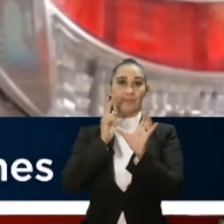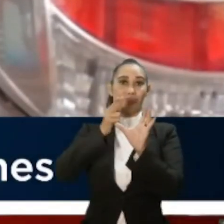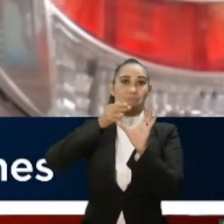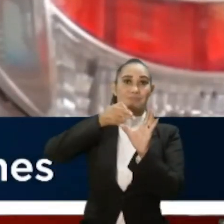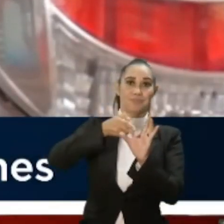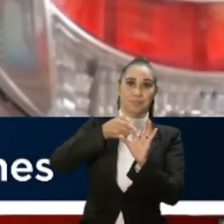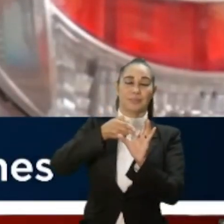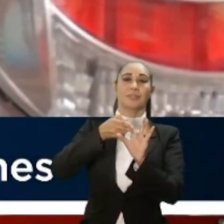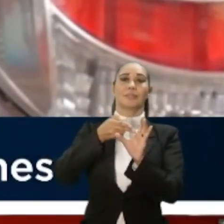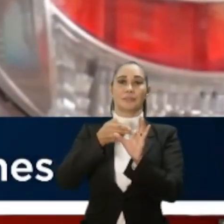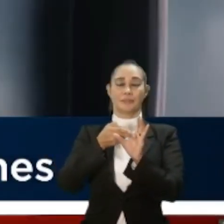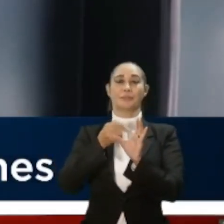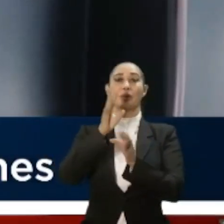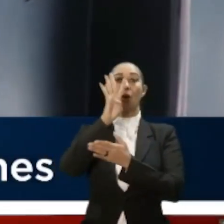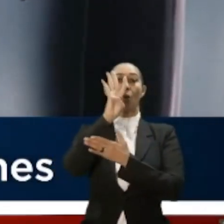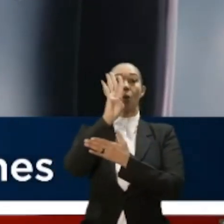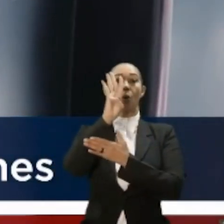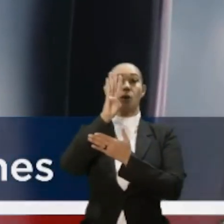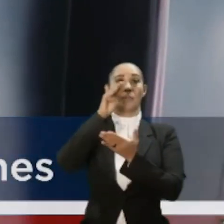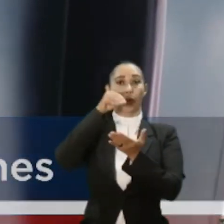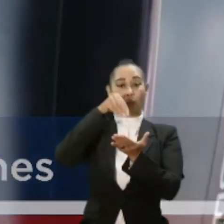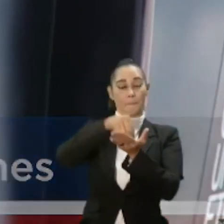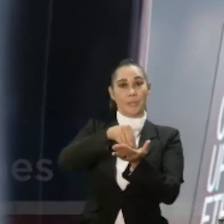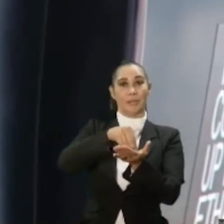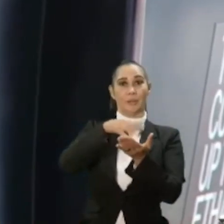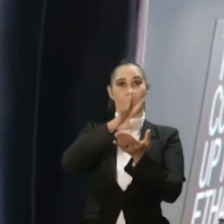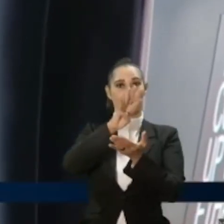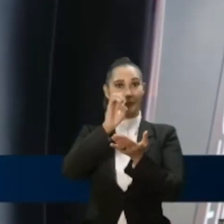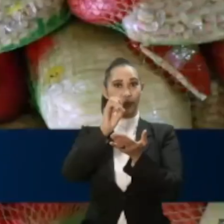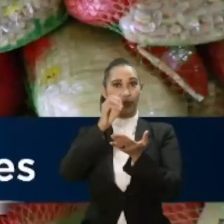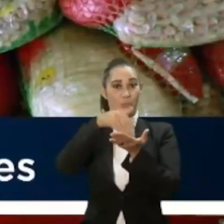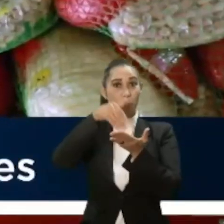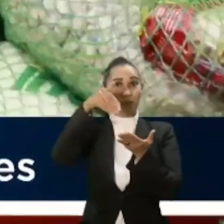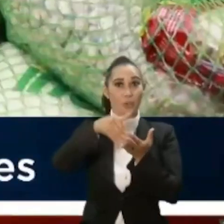combustibles, más de 4.400 millones,